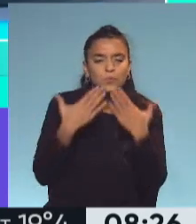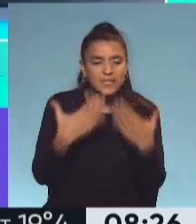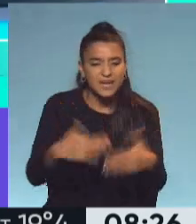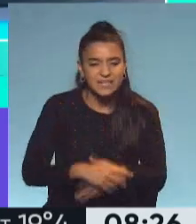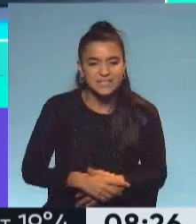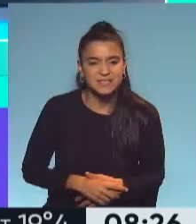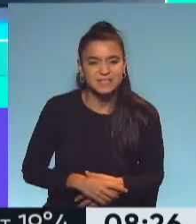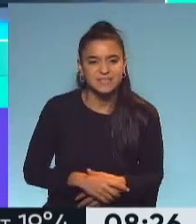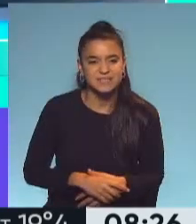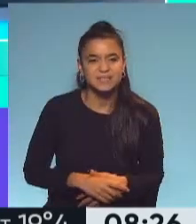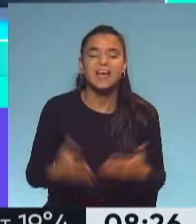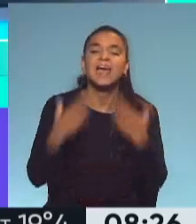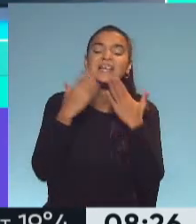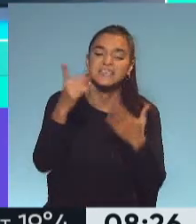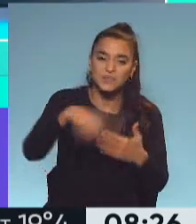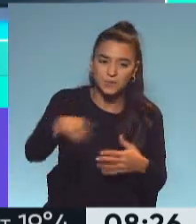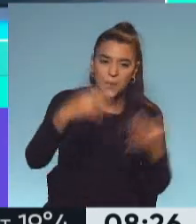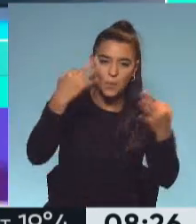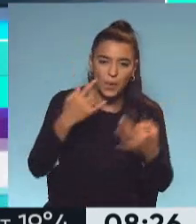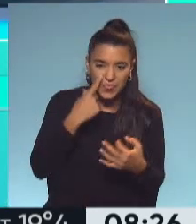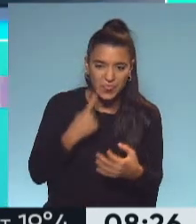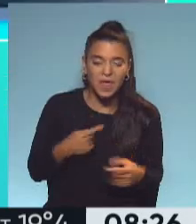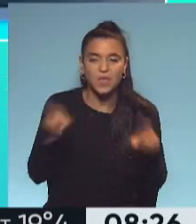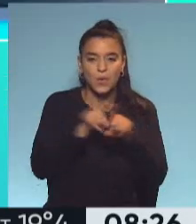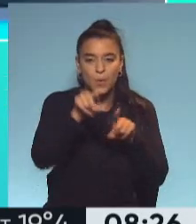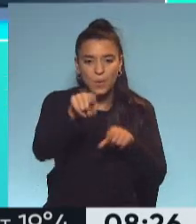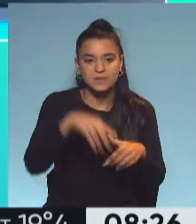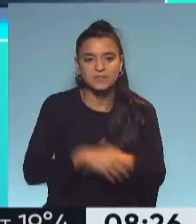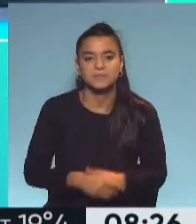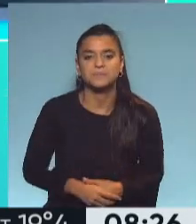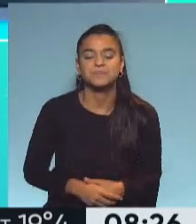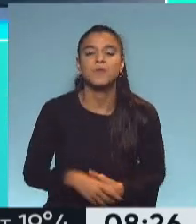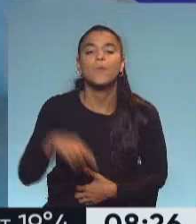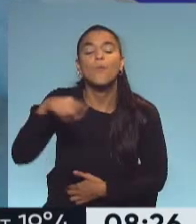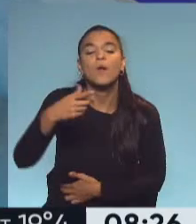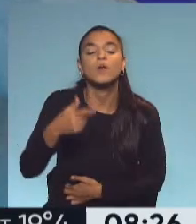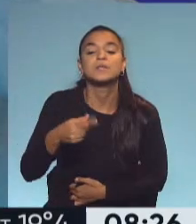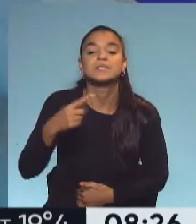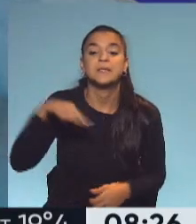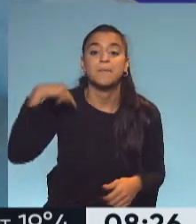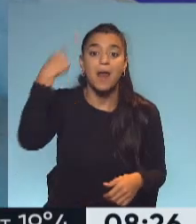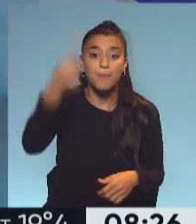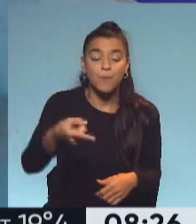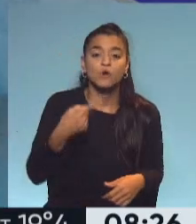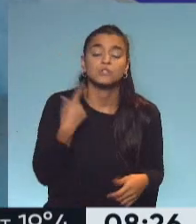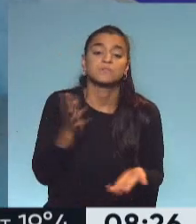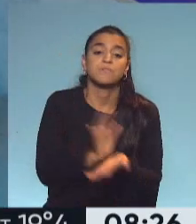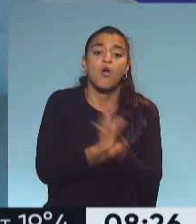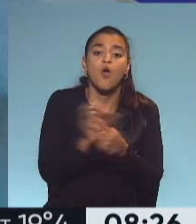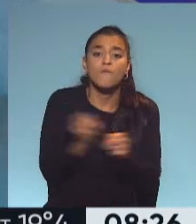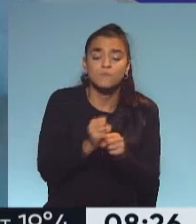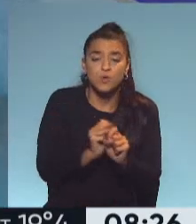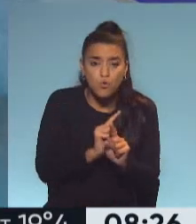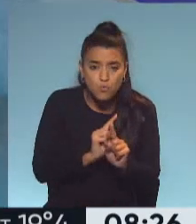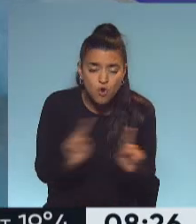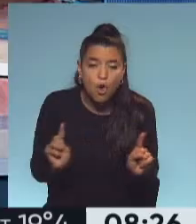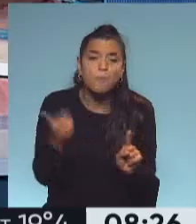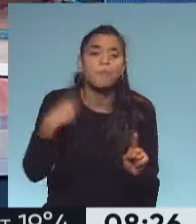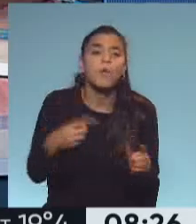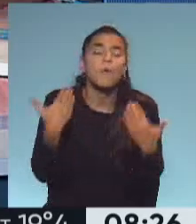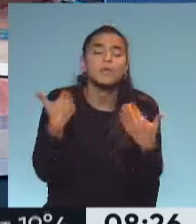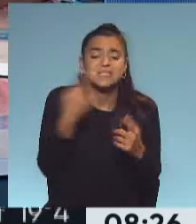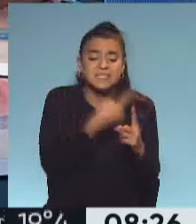gracias. Gracias a ustedes, que tengan un buen día. Igualmente, muchísimas gracias. Bueno, a ver, la semana que viene, más allá de que no hay confirmación, puede ser la semana,